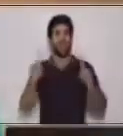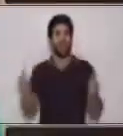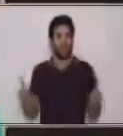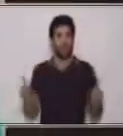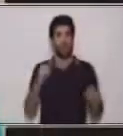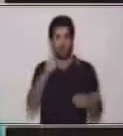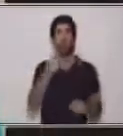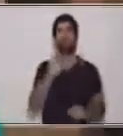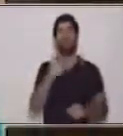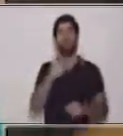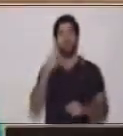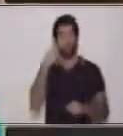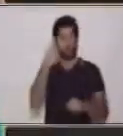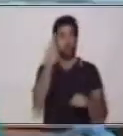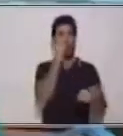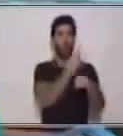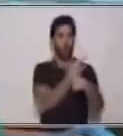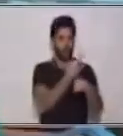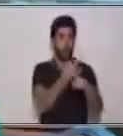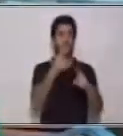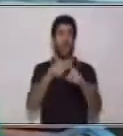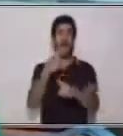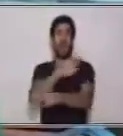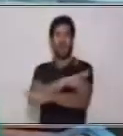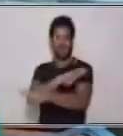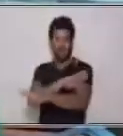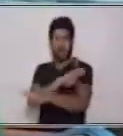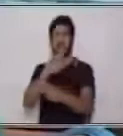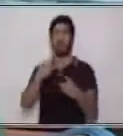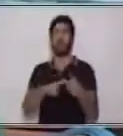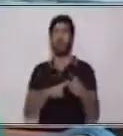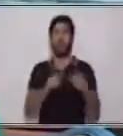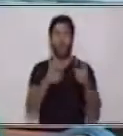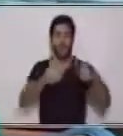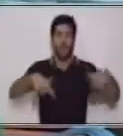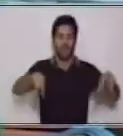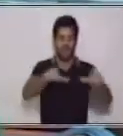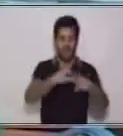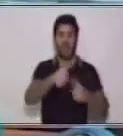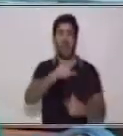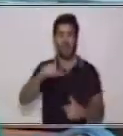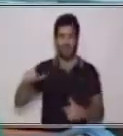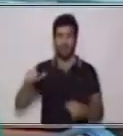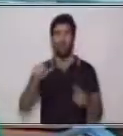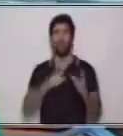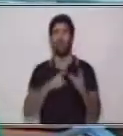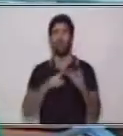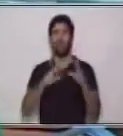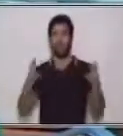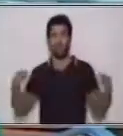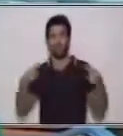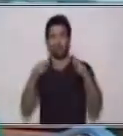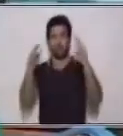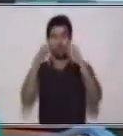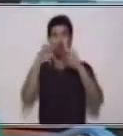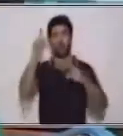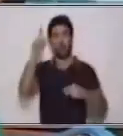Recordemos, Cobán, Antigua Guatemala, el lago de Atitlán, las ruinas de